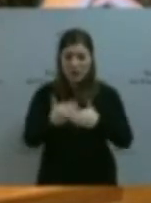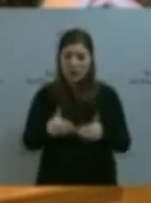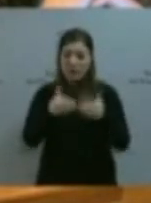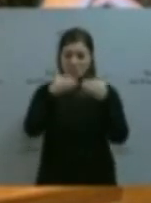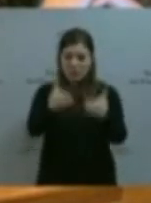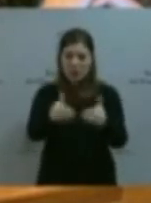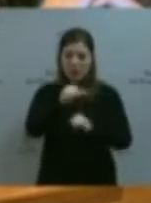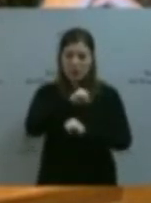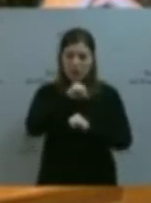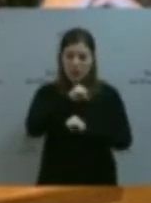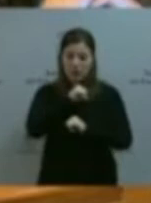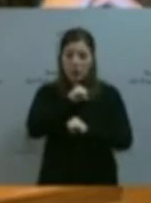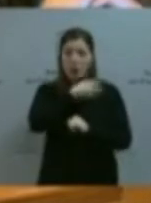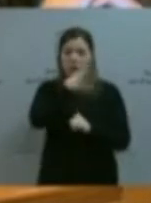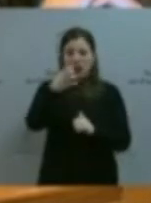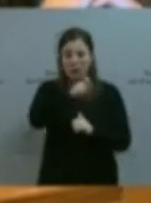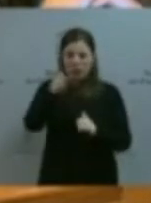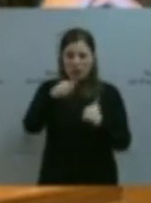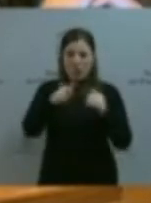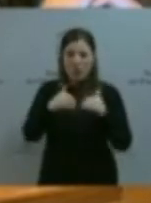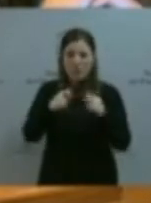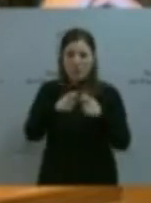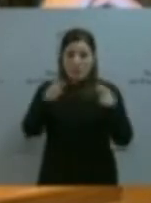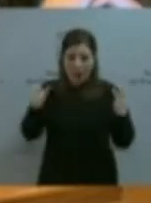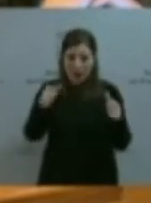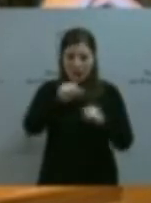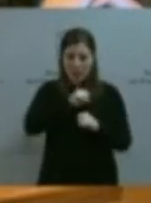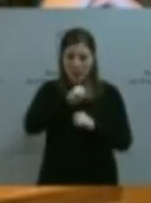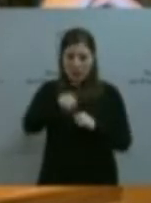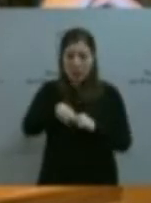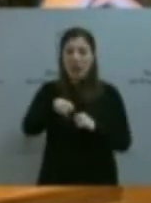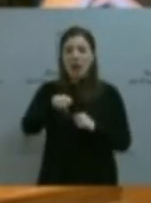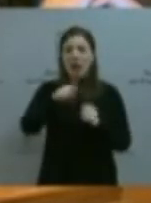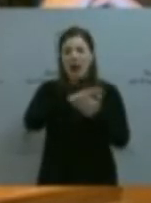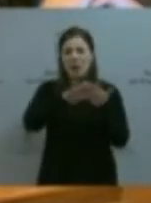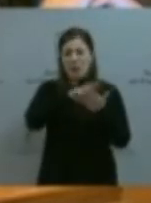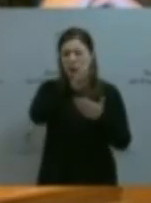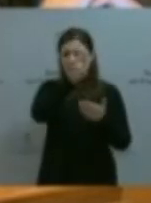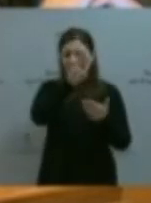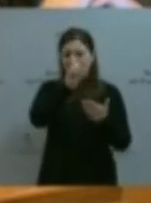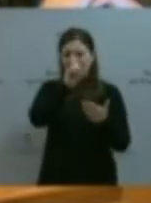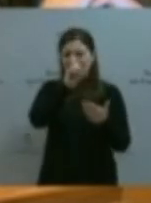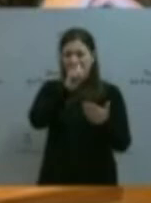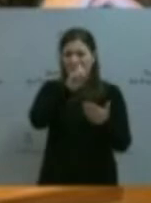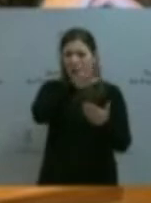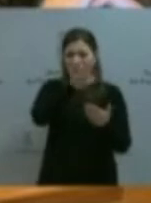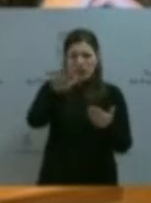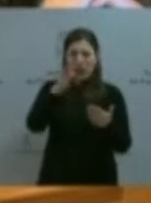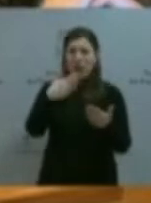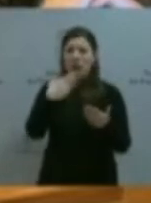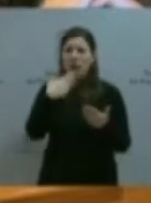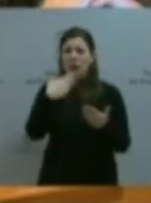externas estamos hablando de 13.000 a 20.000 pacientes, de 55 a 86 días en solo un año.